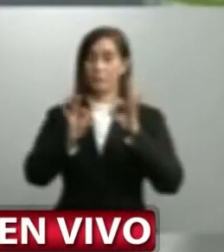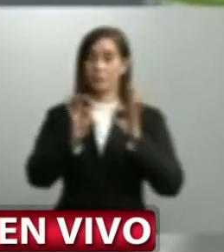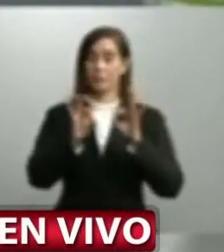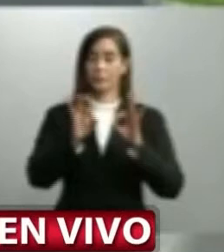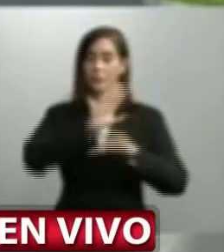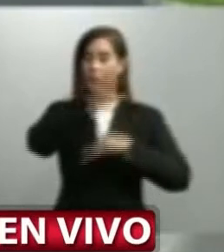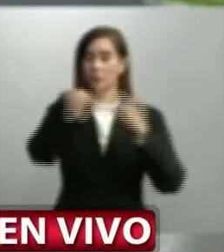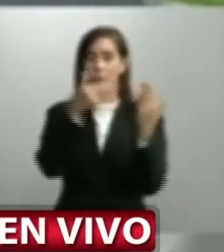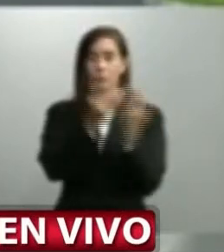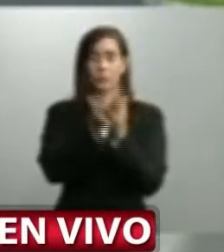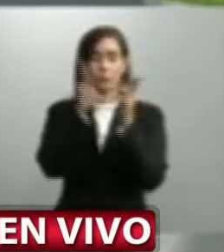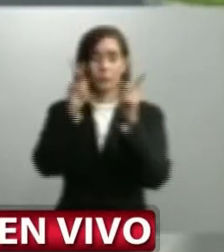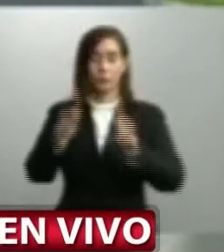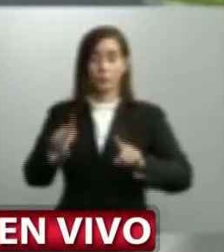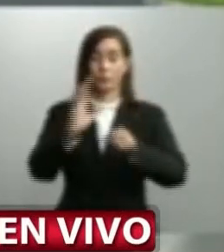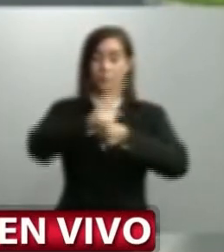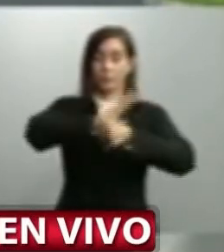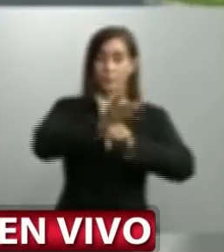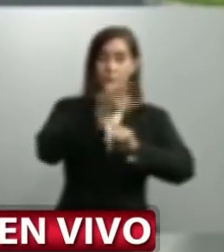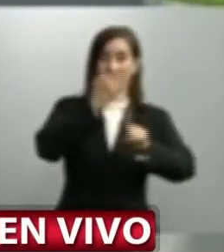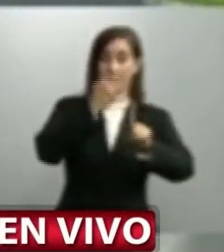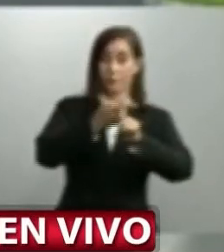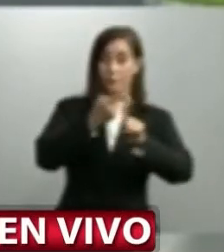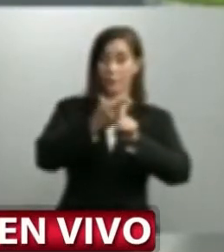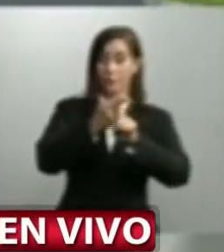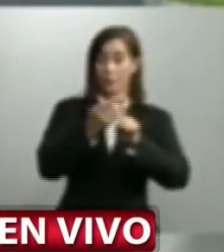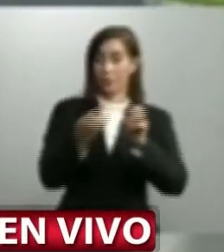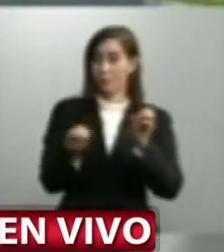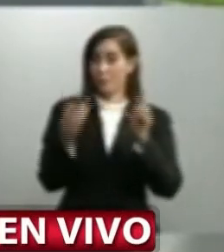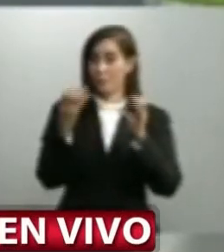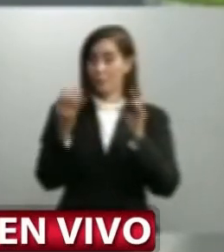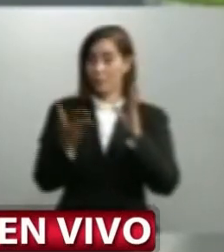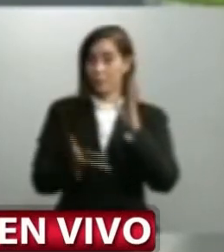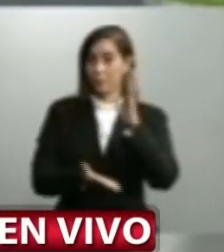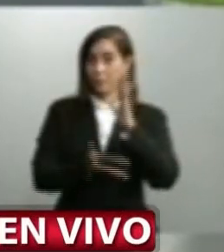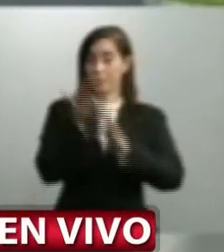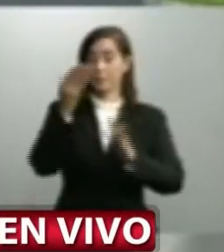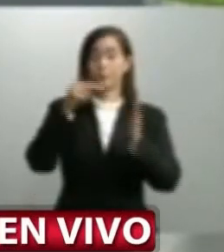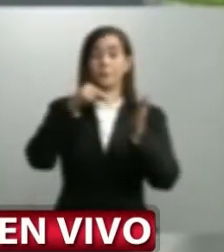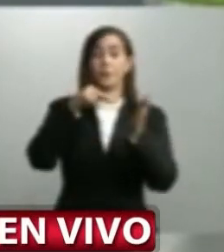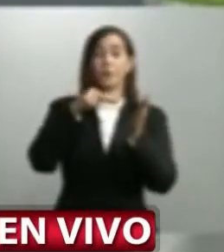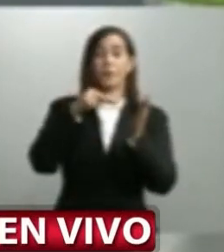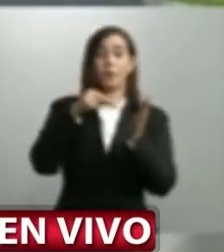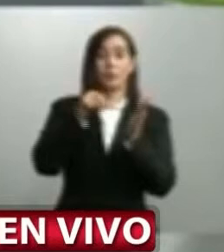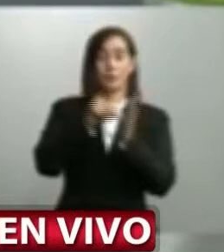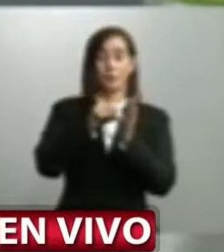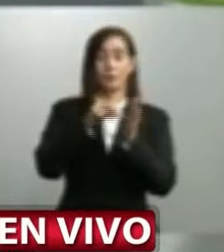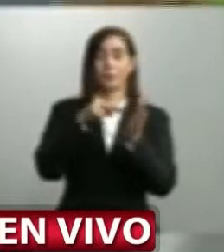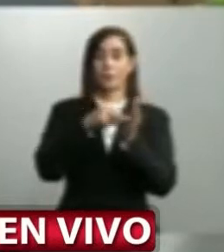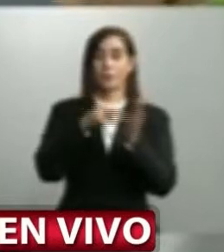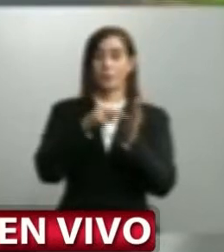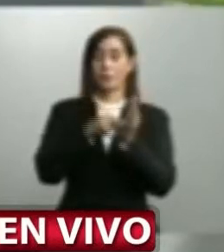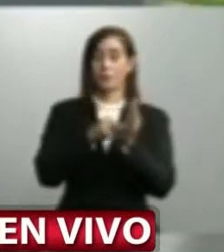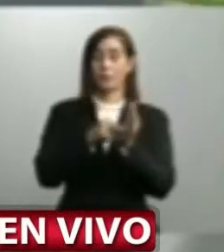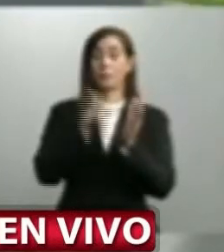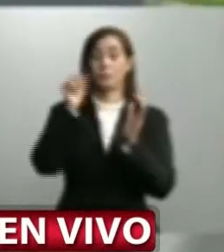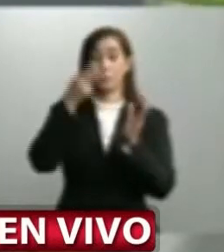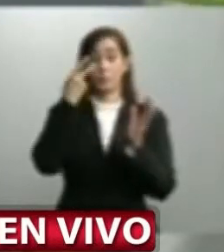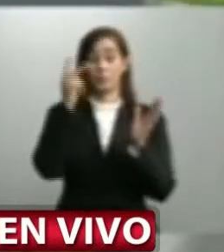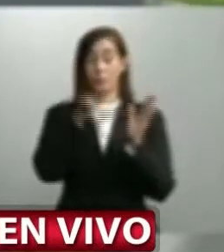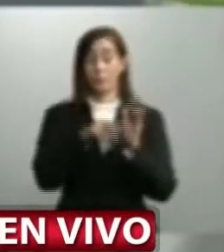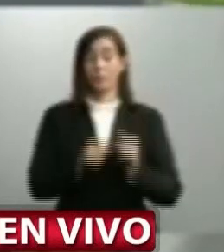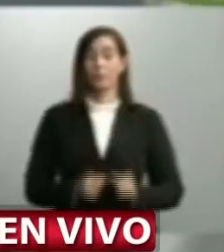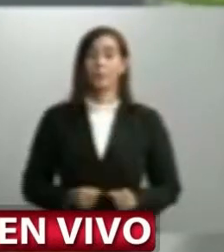impactar el número de casos tan alto que ha estado reportando el Distrito Nacional en los últimos boletines, como ustedes pueden